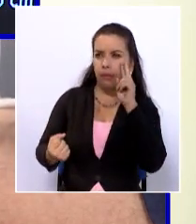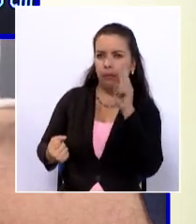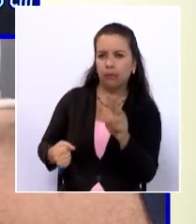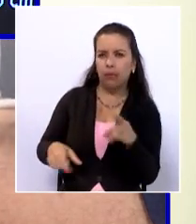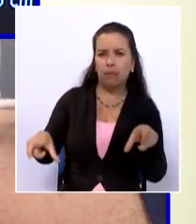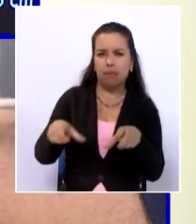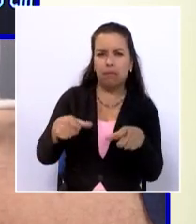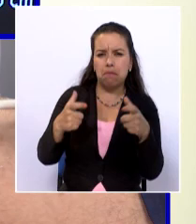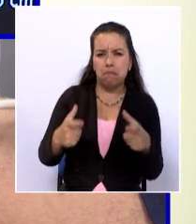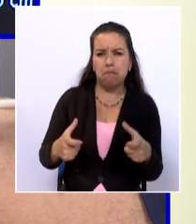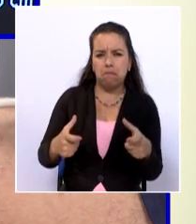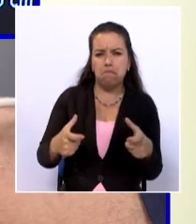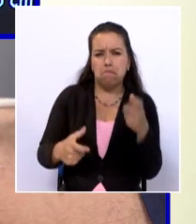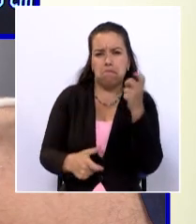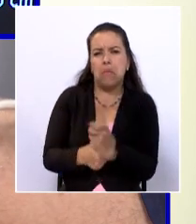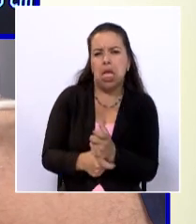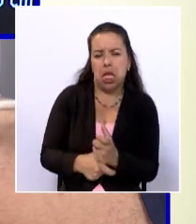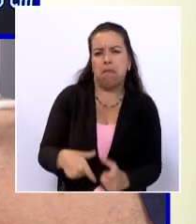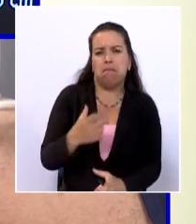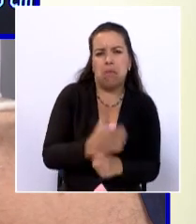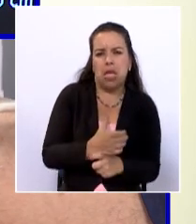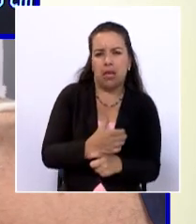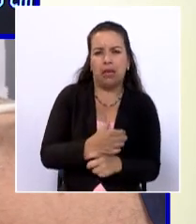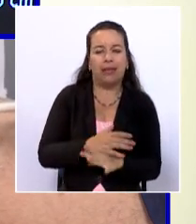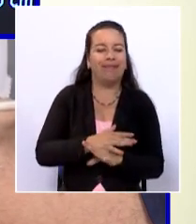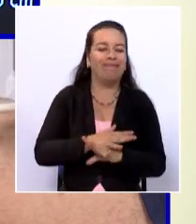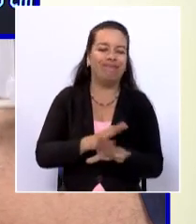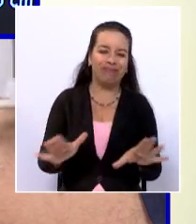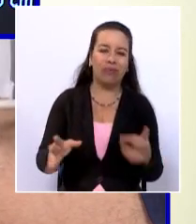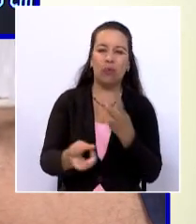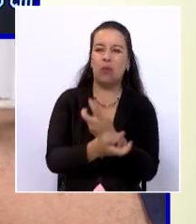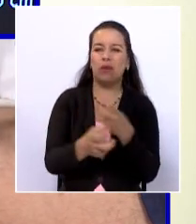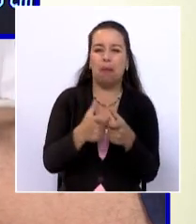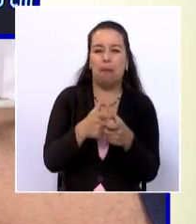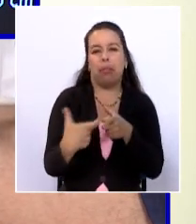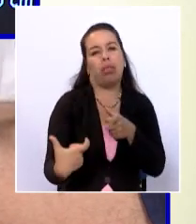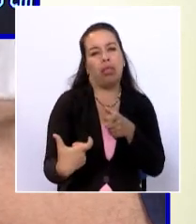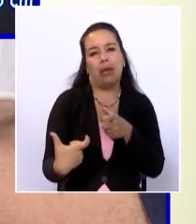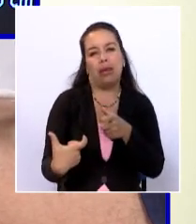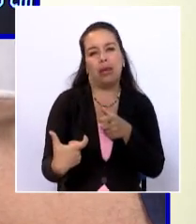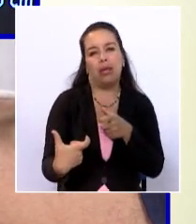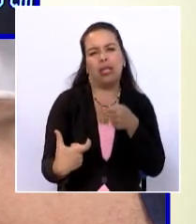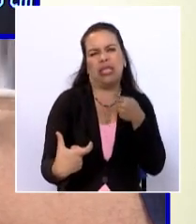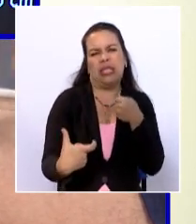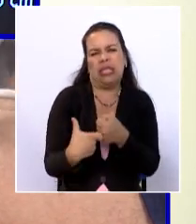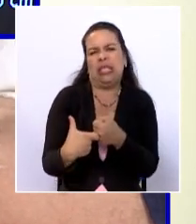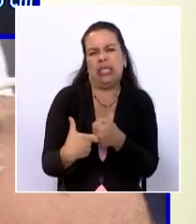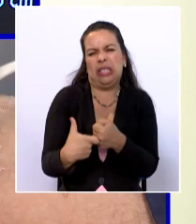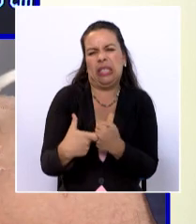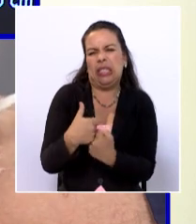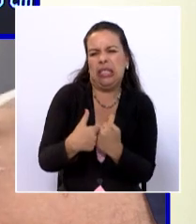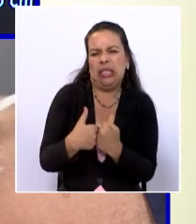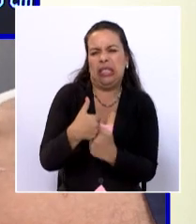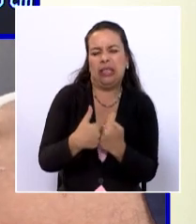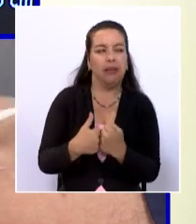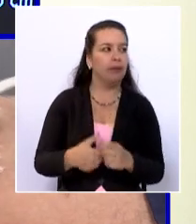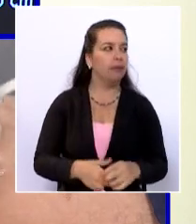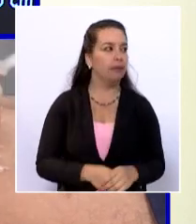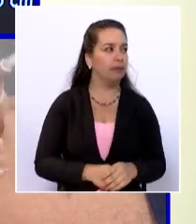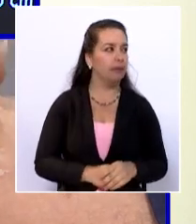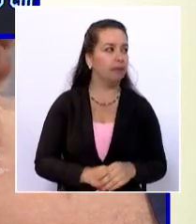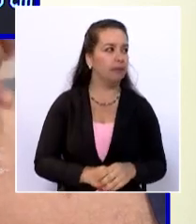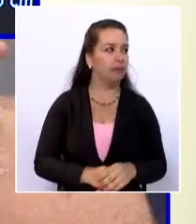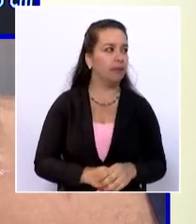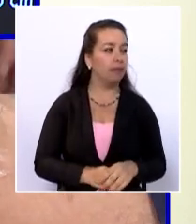aplastar pse y al aplastar se los huesos de los huesos se sale en ministración fuera y empuja ese ligamento barrio es el menisco es un menisco